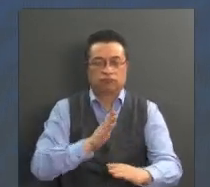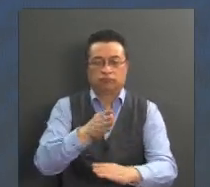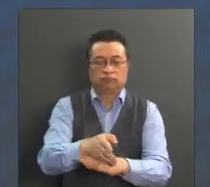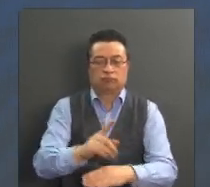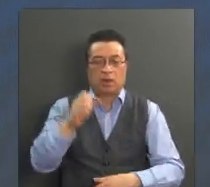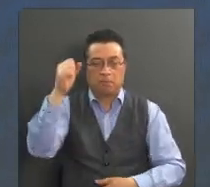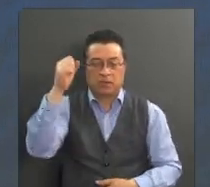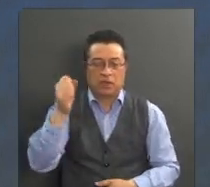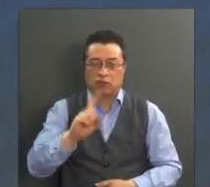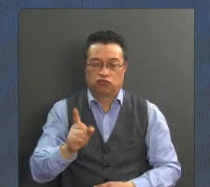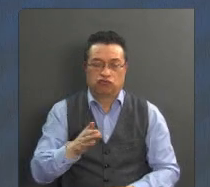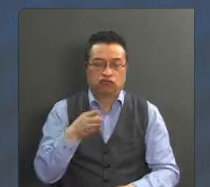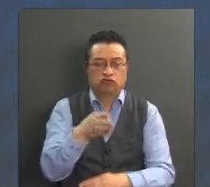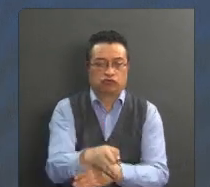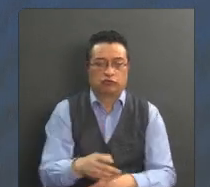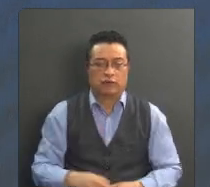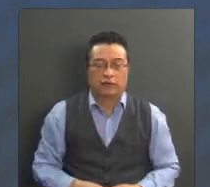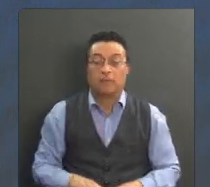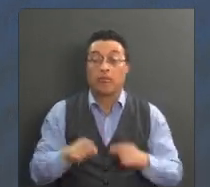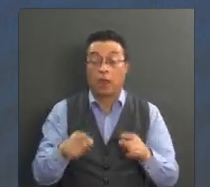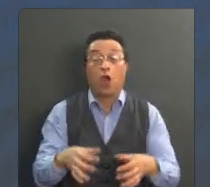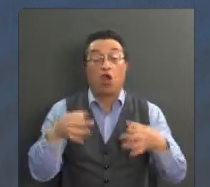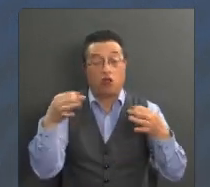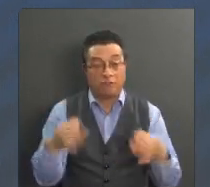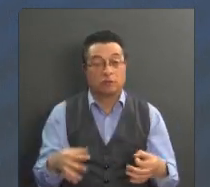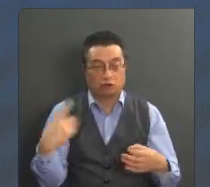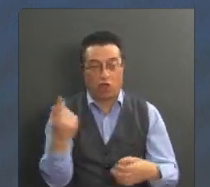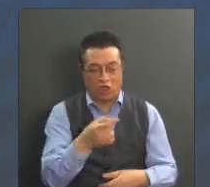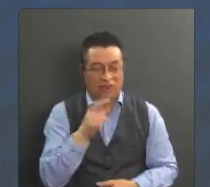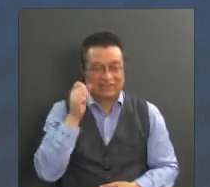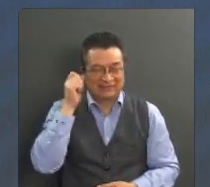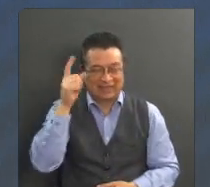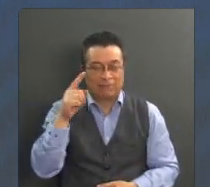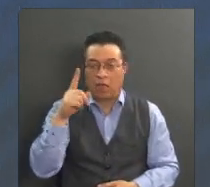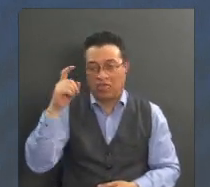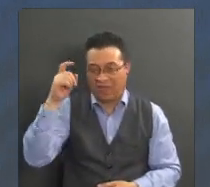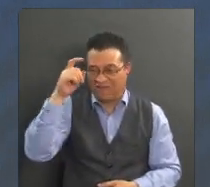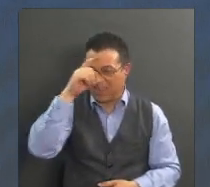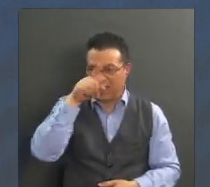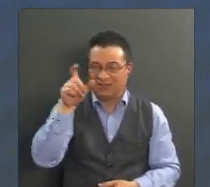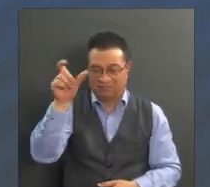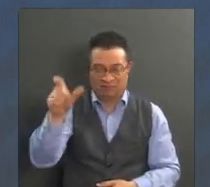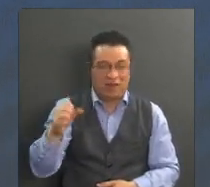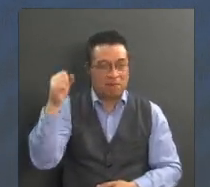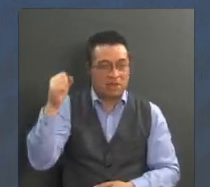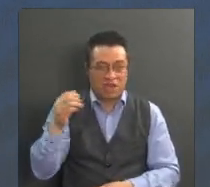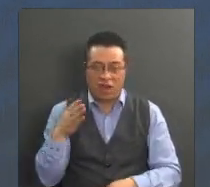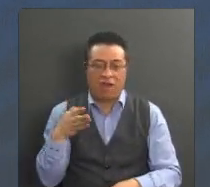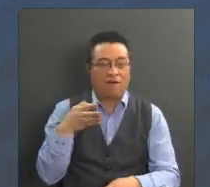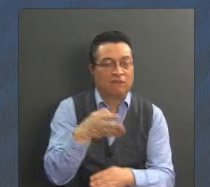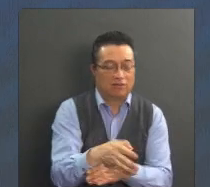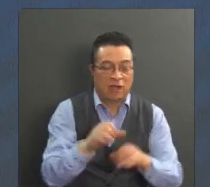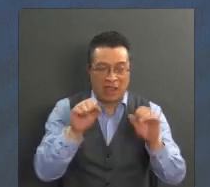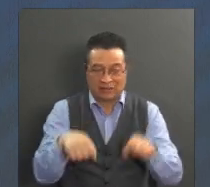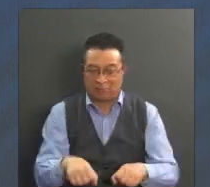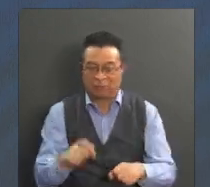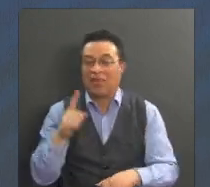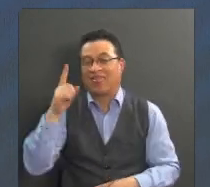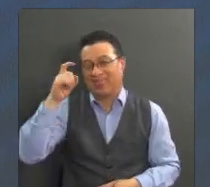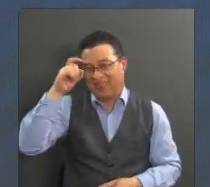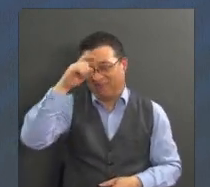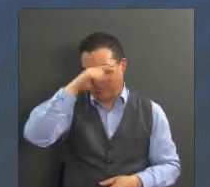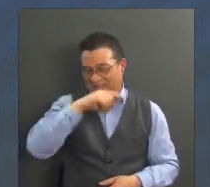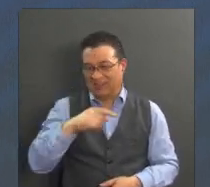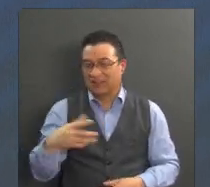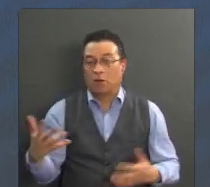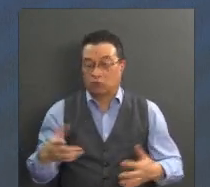Piñera y bueno, confirmando lo que ya se sabía. Era muy difícil que el presidente Sebastián Piñera aceptara esta invitación, entendiendo que